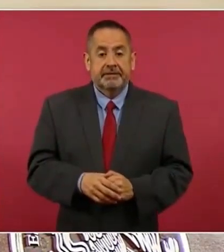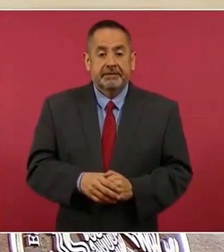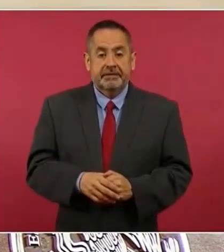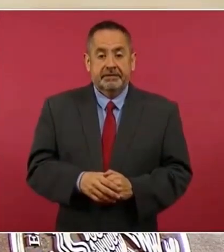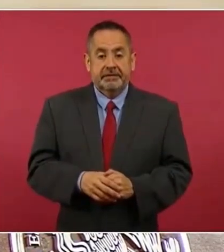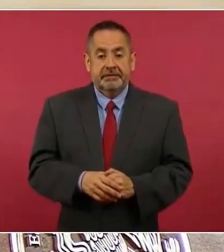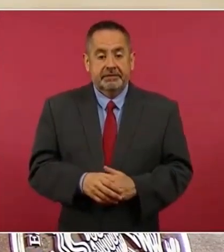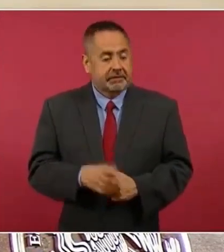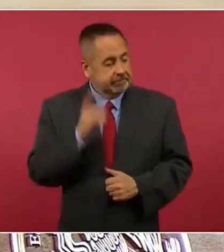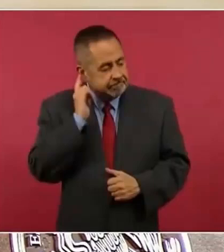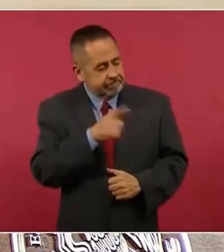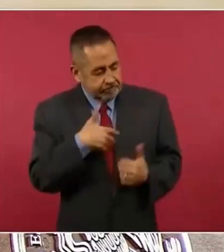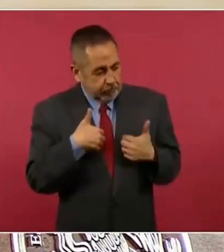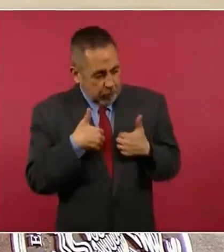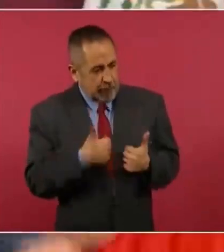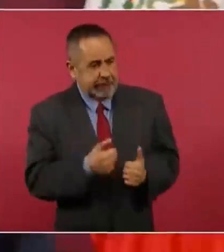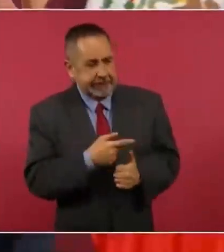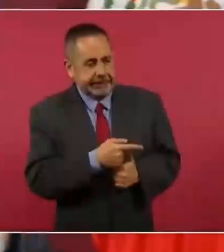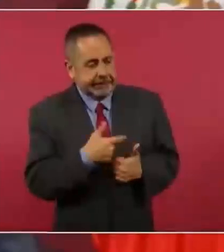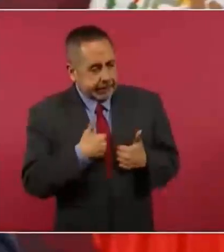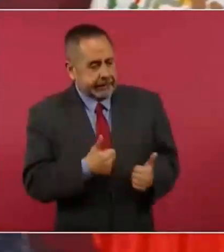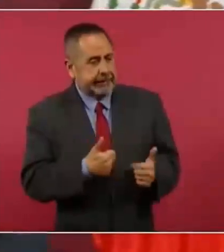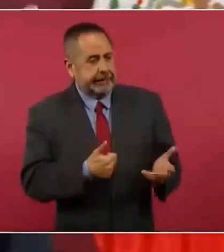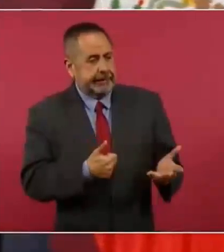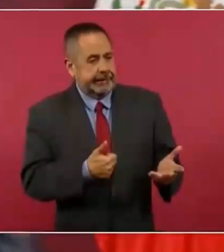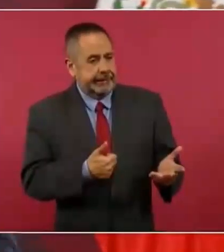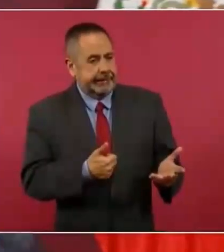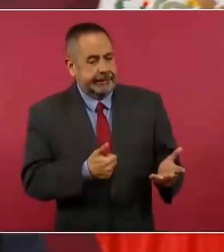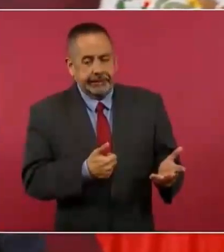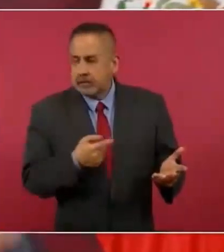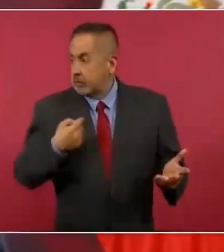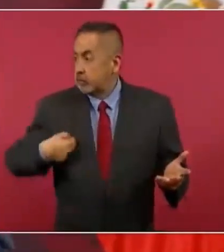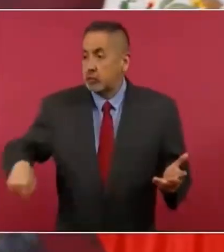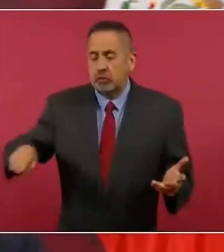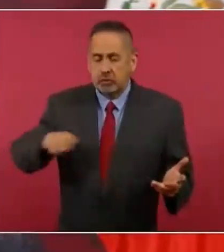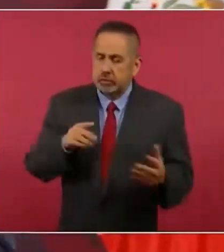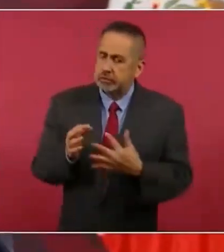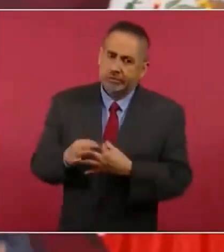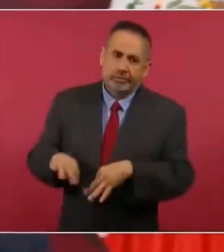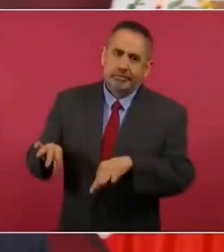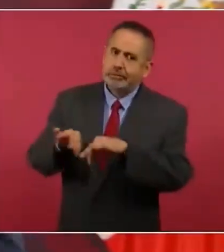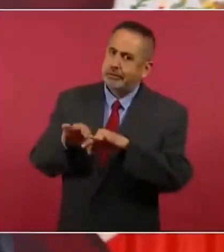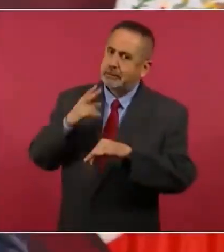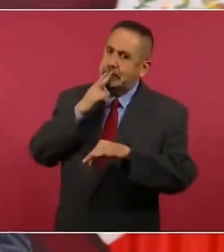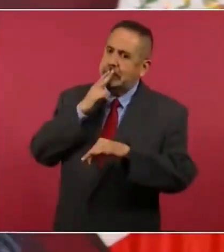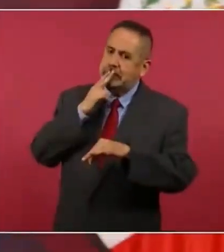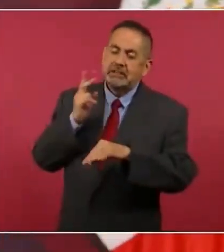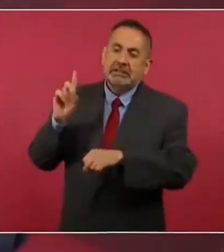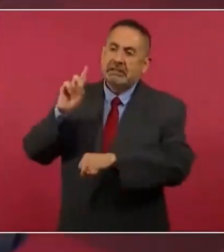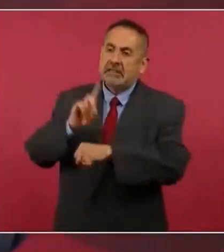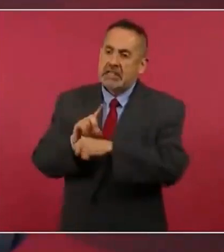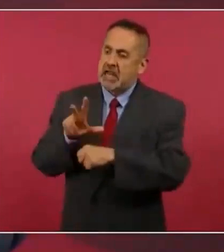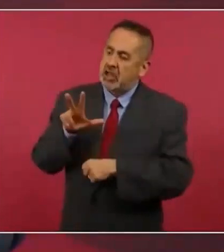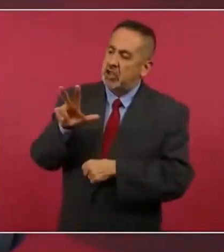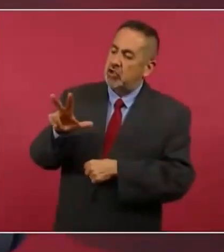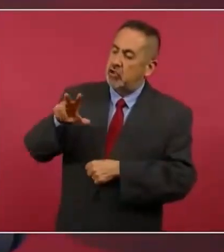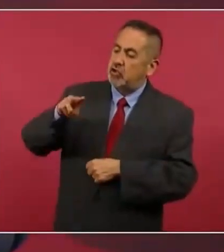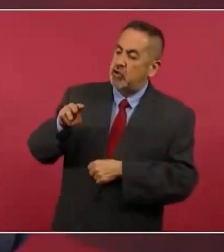que ojalá y comprendan, ¿no?, que para nosotros sí es muy importante el 18 de